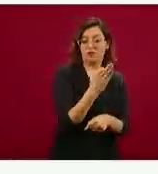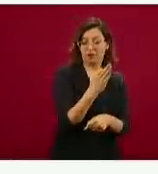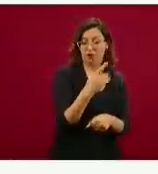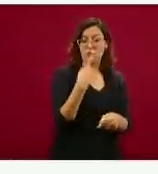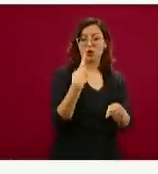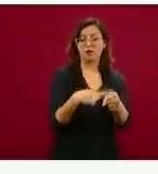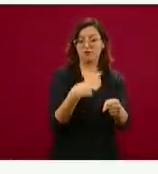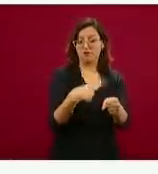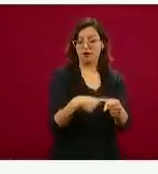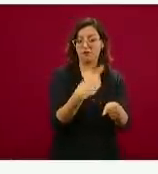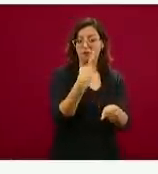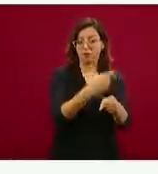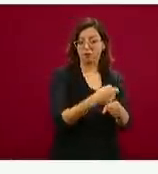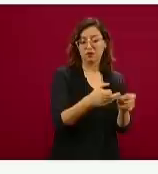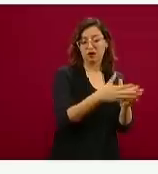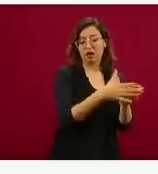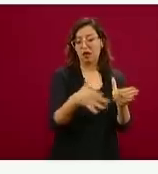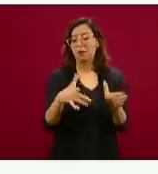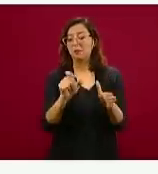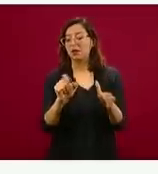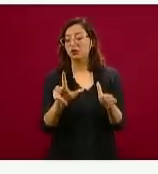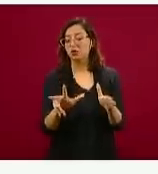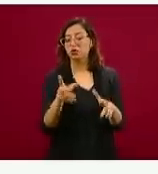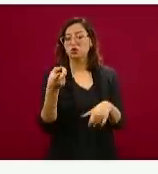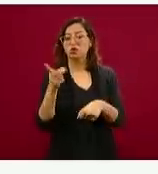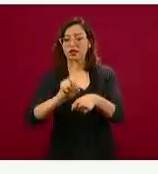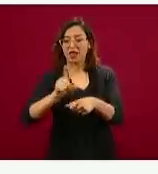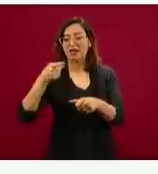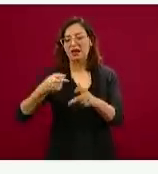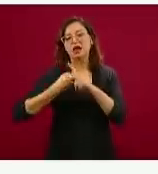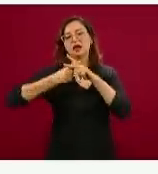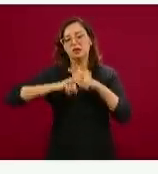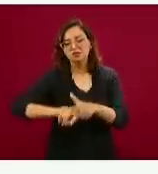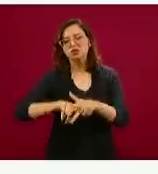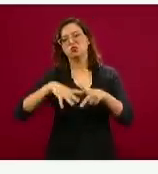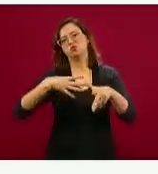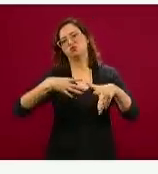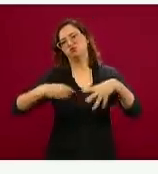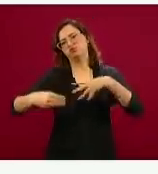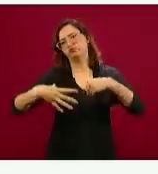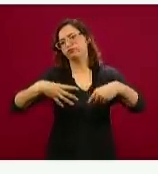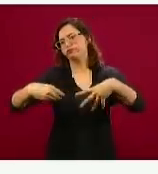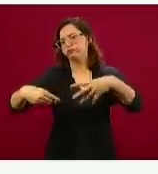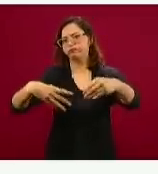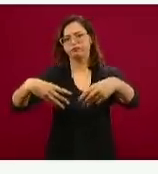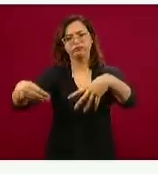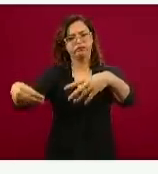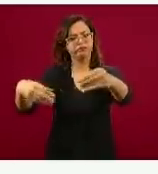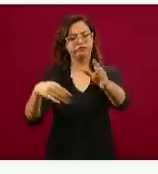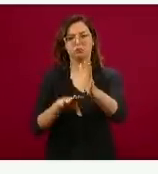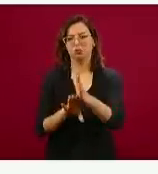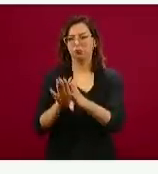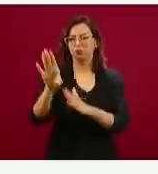y transcurrieron 28 días hasta el punto de inicio de la curva epidémica ascendente.